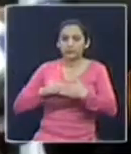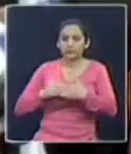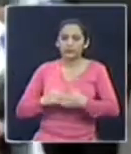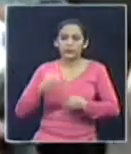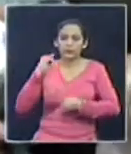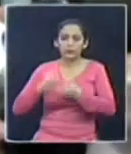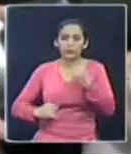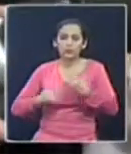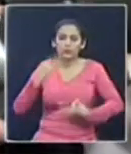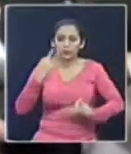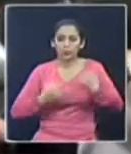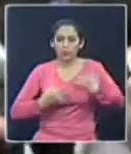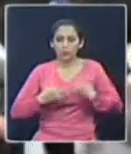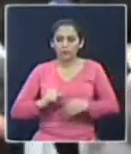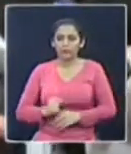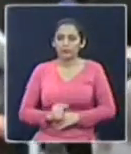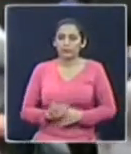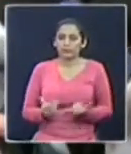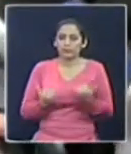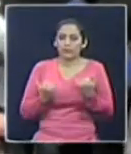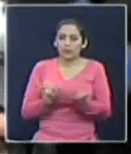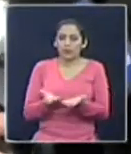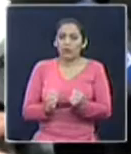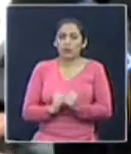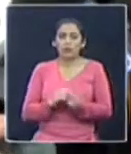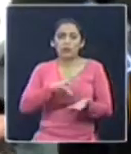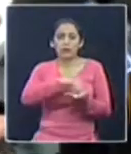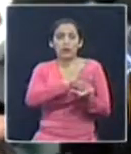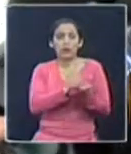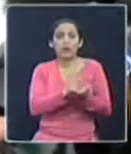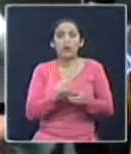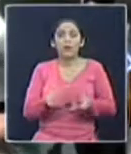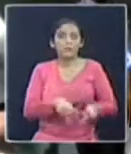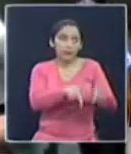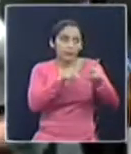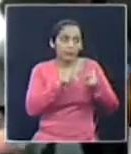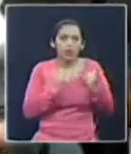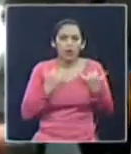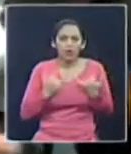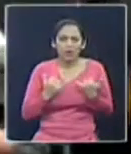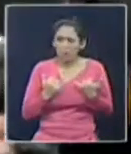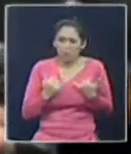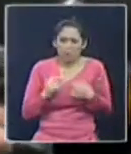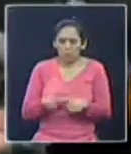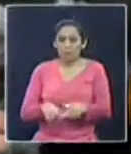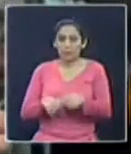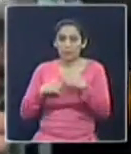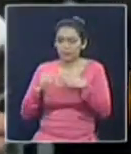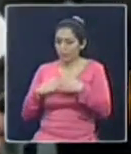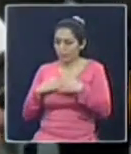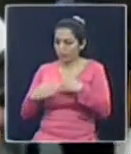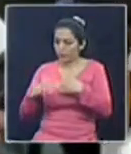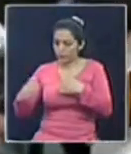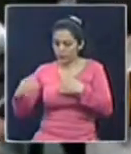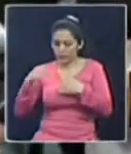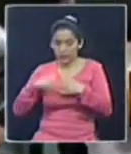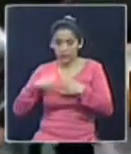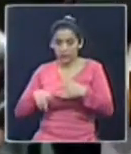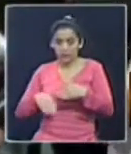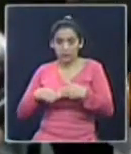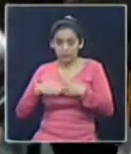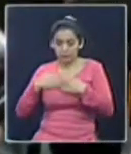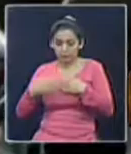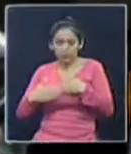En esta etapa no se necesita autorización de la Asamblea Nacional para vincular al vicepresidente de la República a un proceso que se ha iniciado ya.